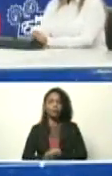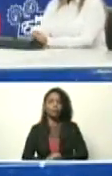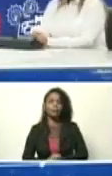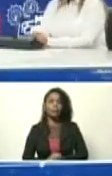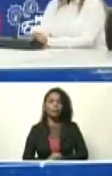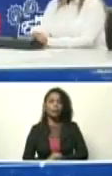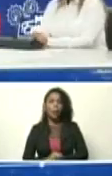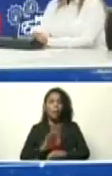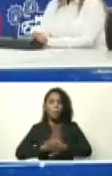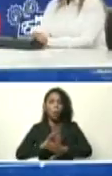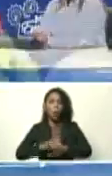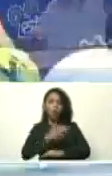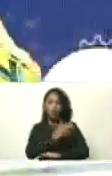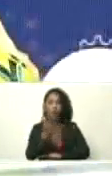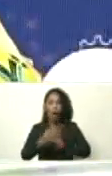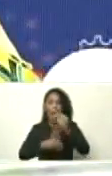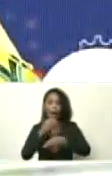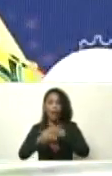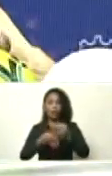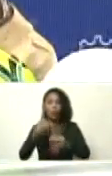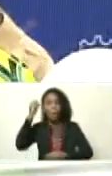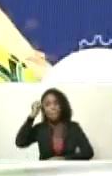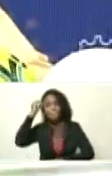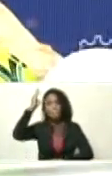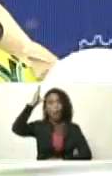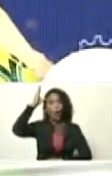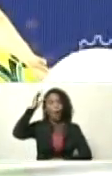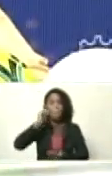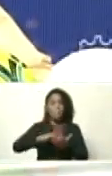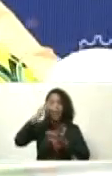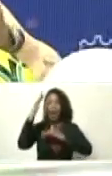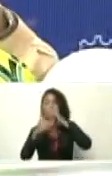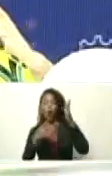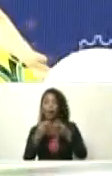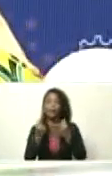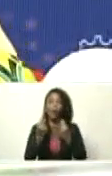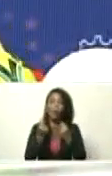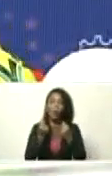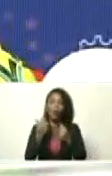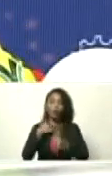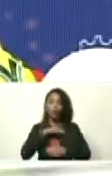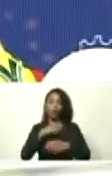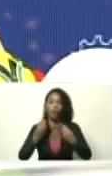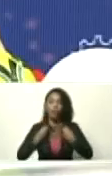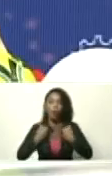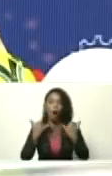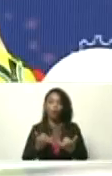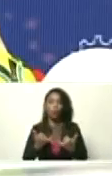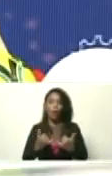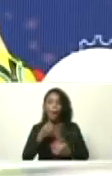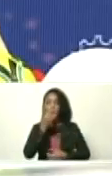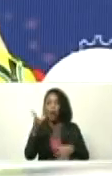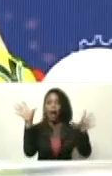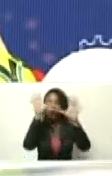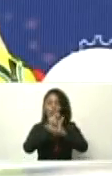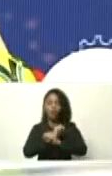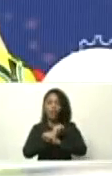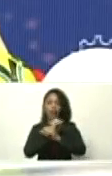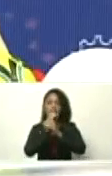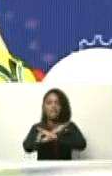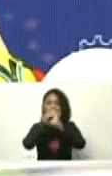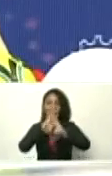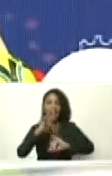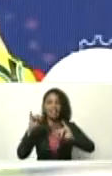emprendedoras, porque ustedes son los que han hecho capaz el milagro económico que estamos viviendo. Buenas noches,